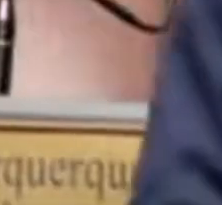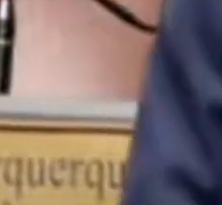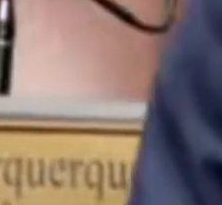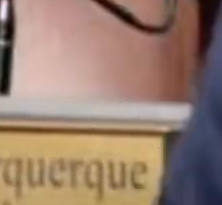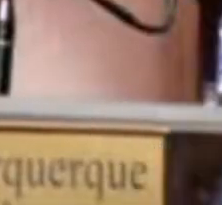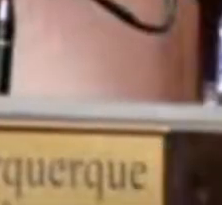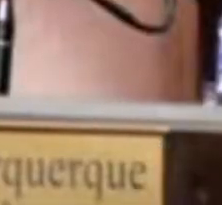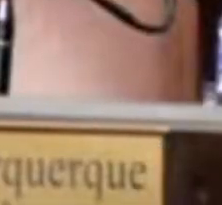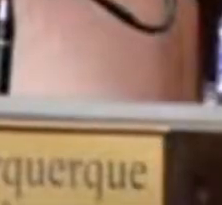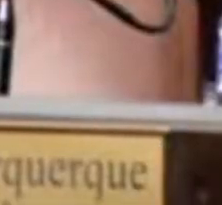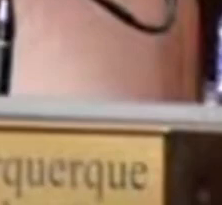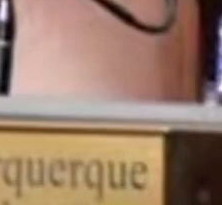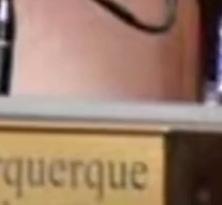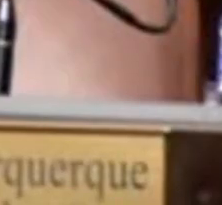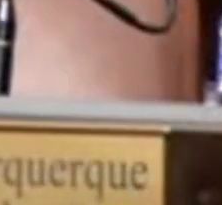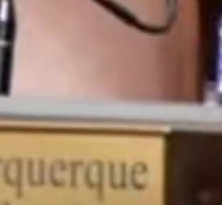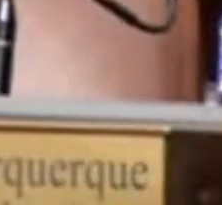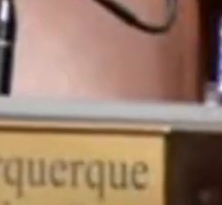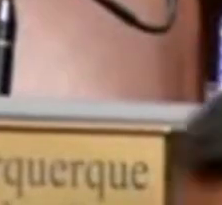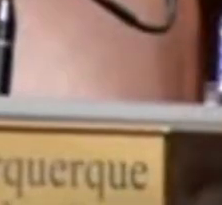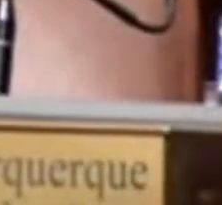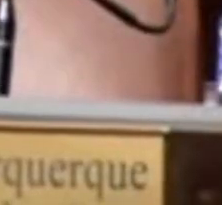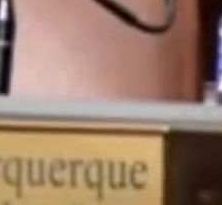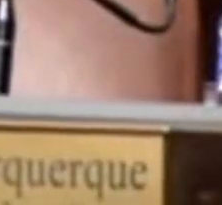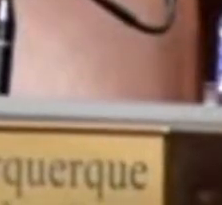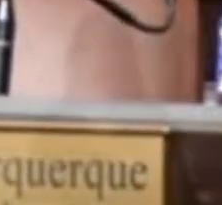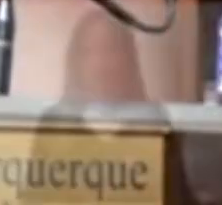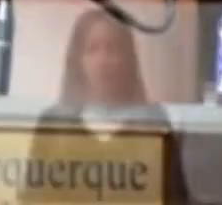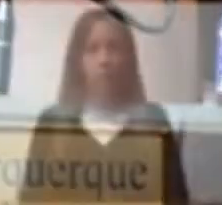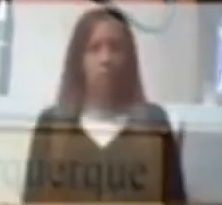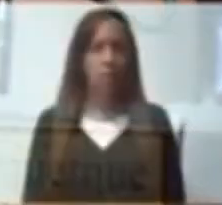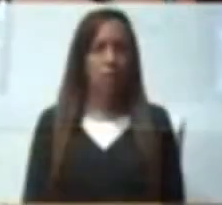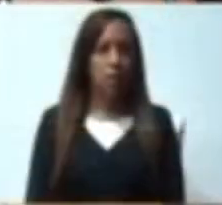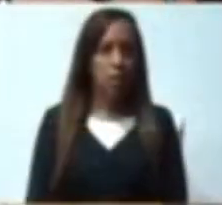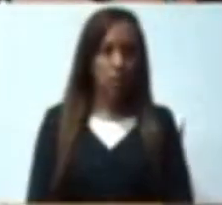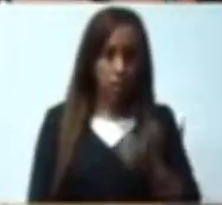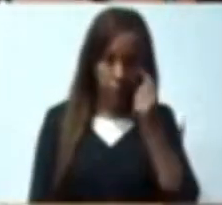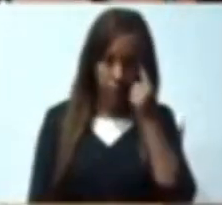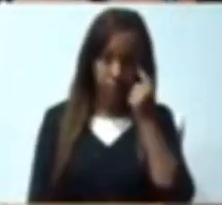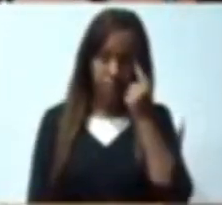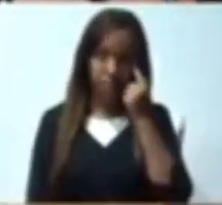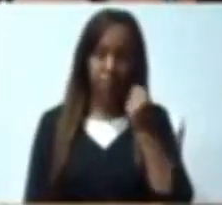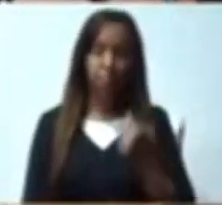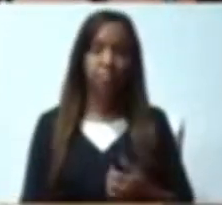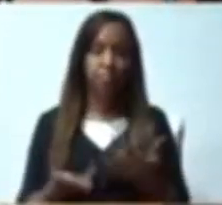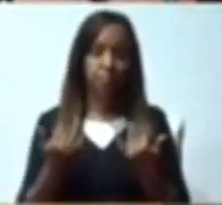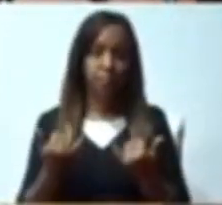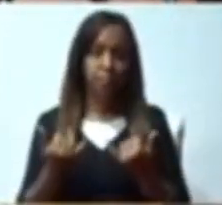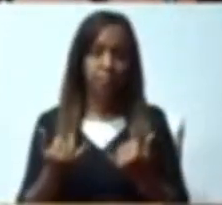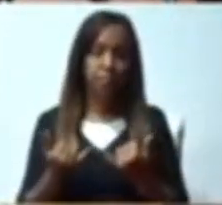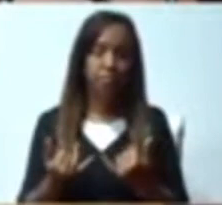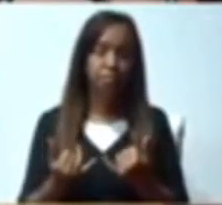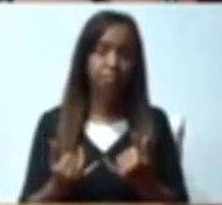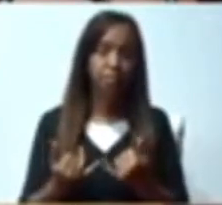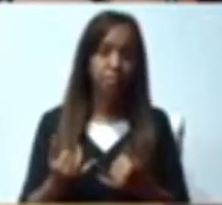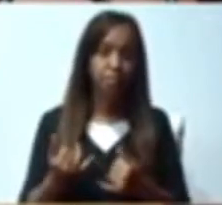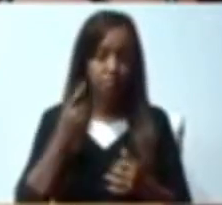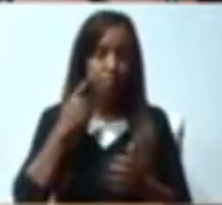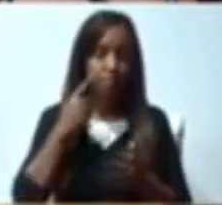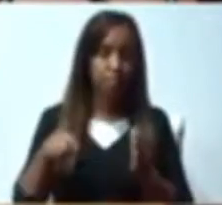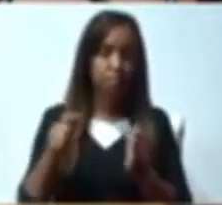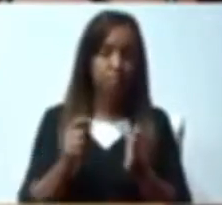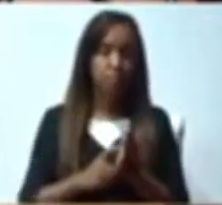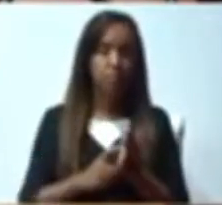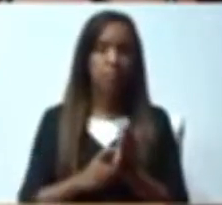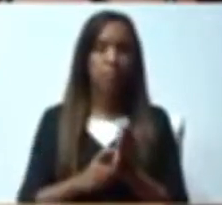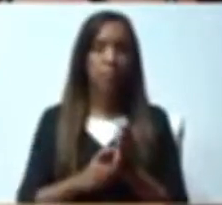un tratamiento especial transitorio de fiscalización, gestión y recuperación